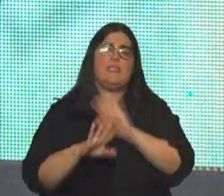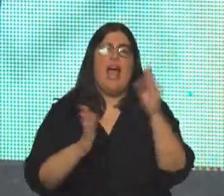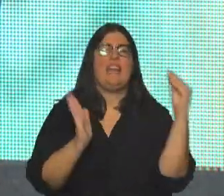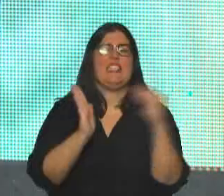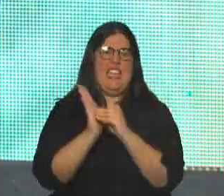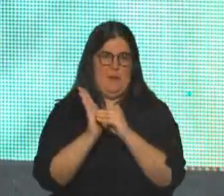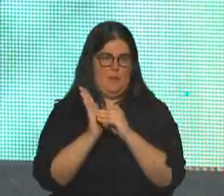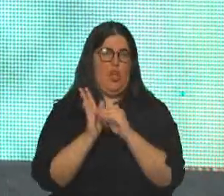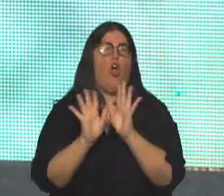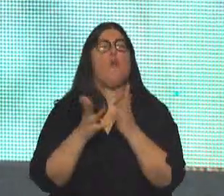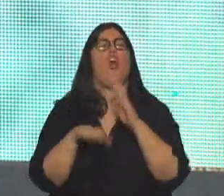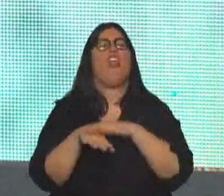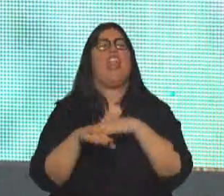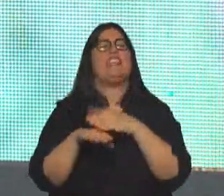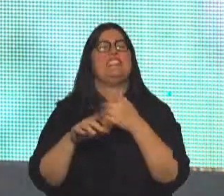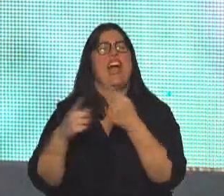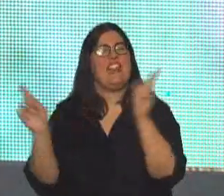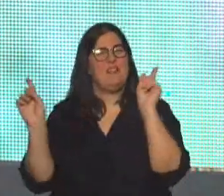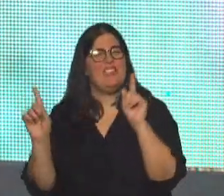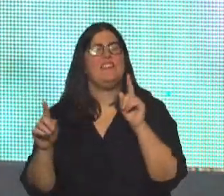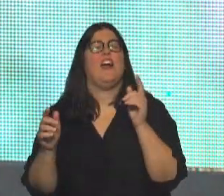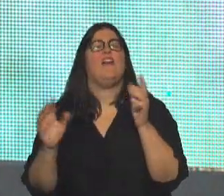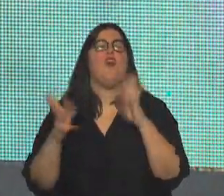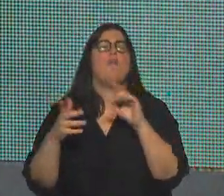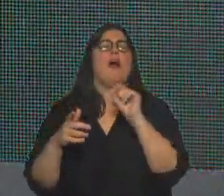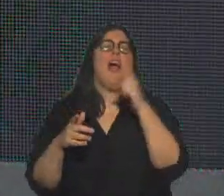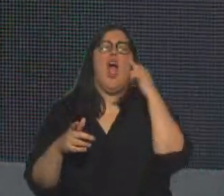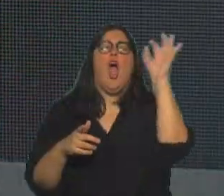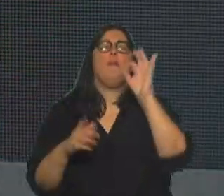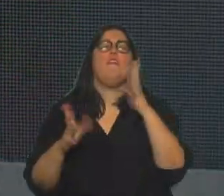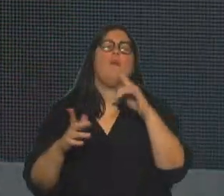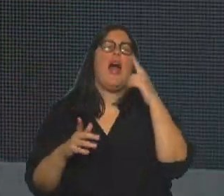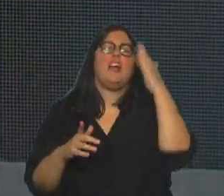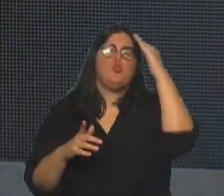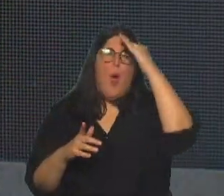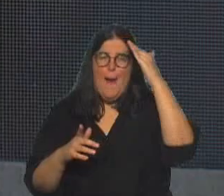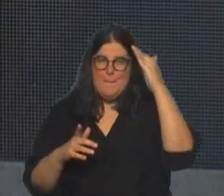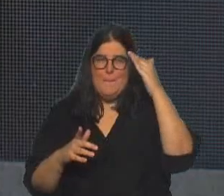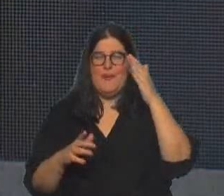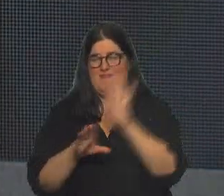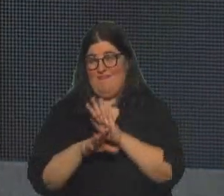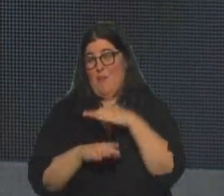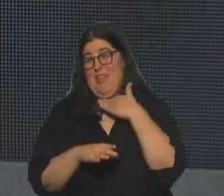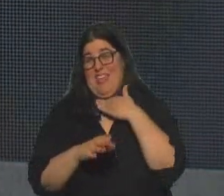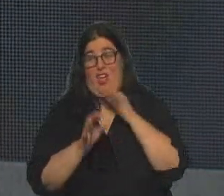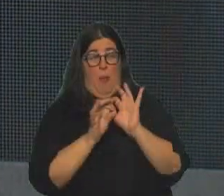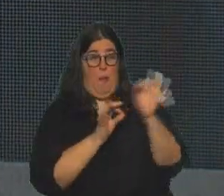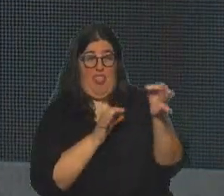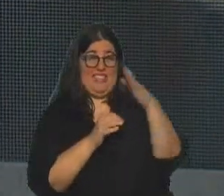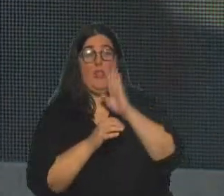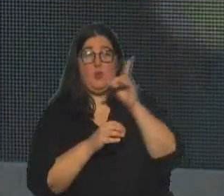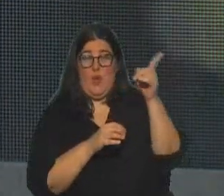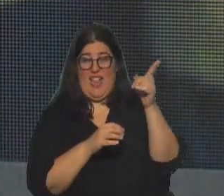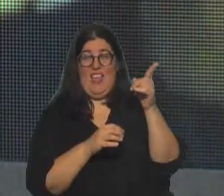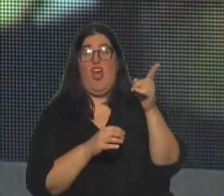derecha alternativa, a el trumpismo, digamos, sobre todo teniendo en cuenta que México está tan cercano a Estados Unidos y que va a